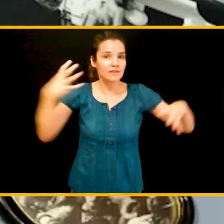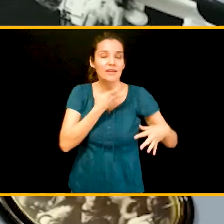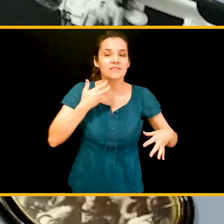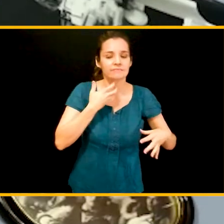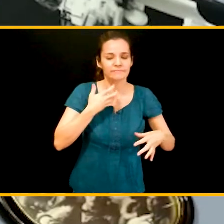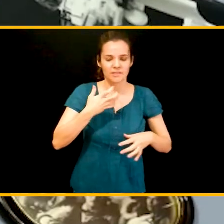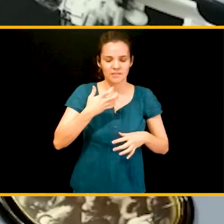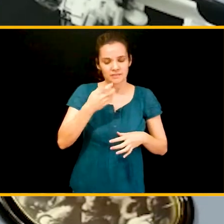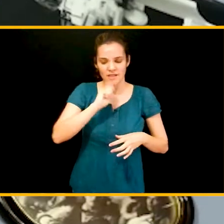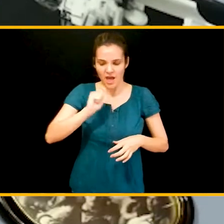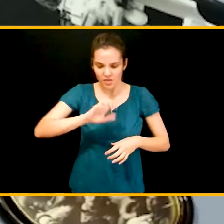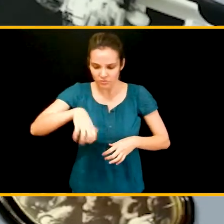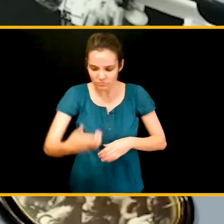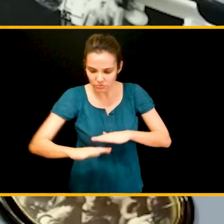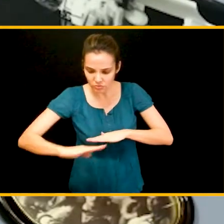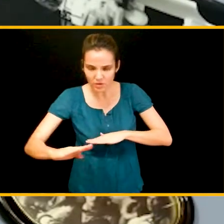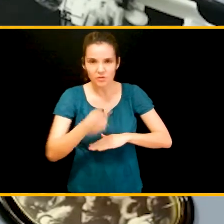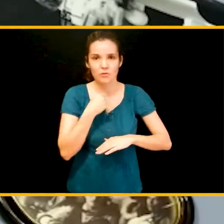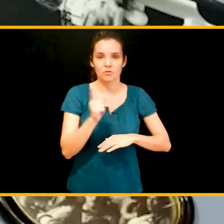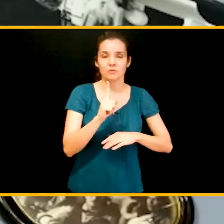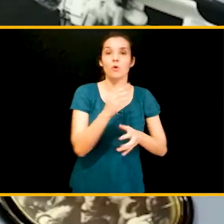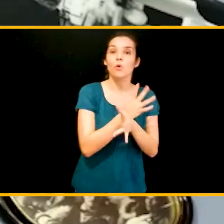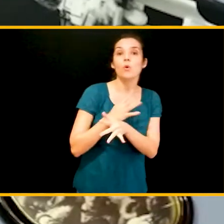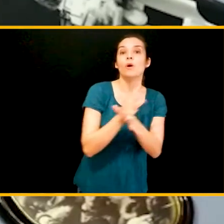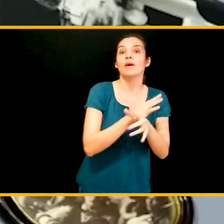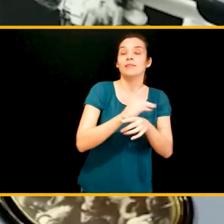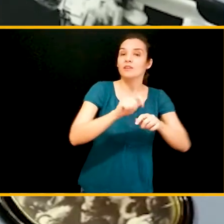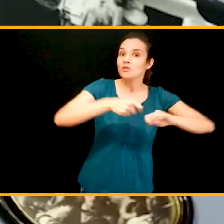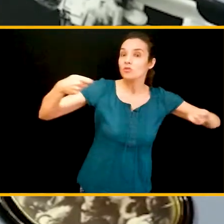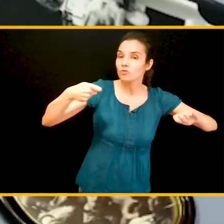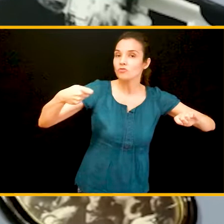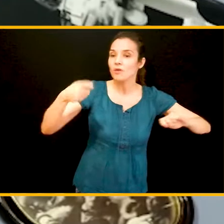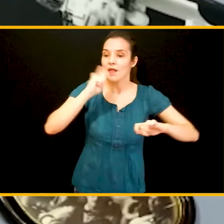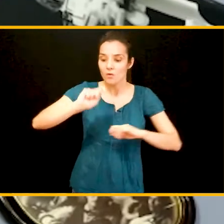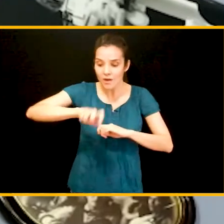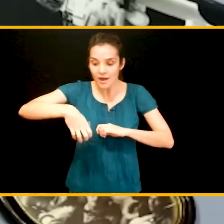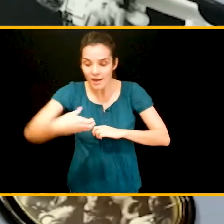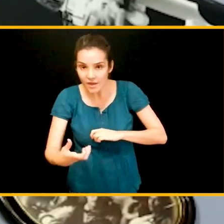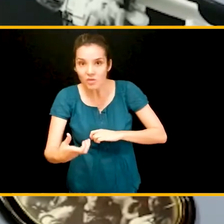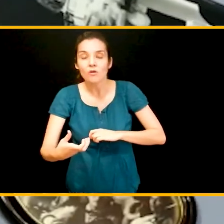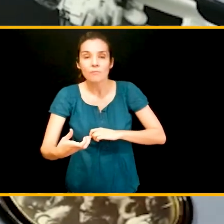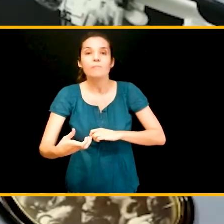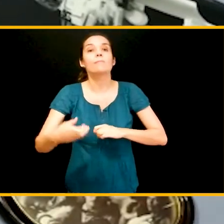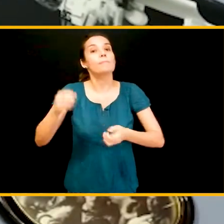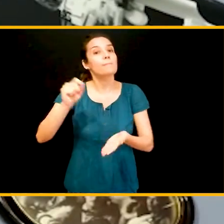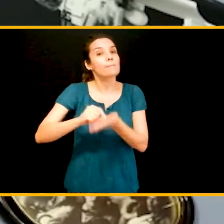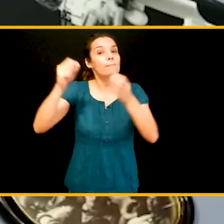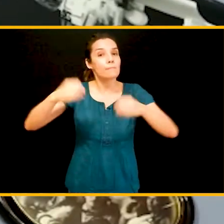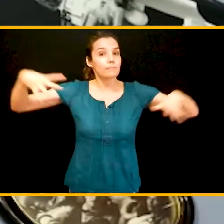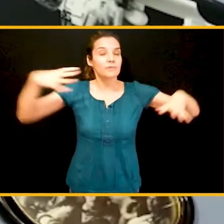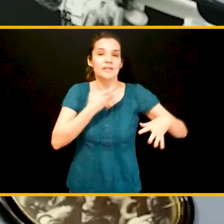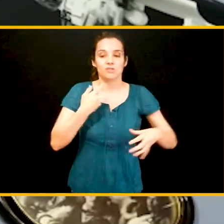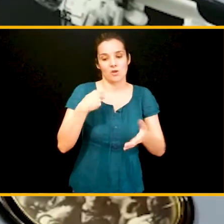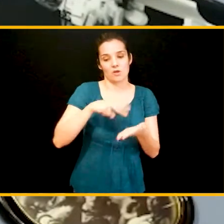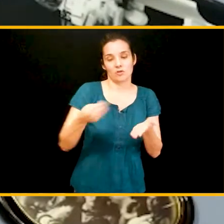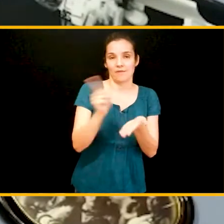gusta. Un juguete roto, un helado caído y en un plis gris. Te lo vuelvo a leer. Un poco de